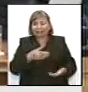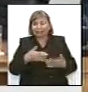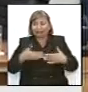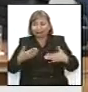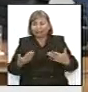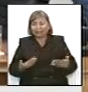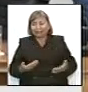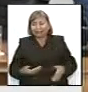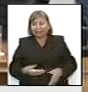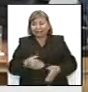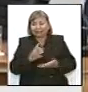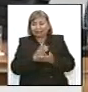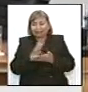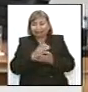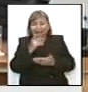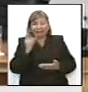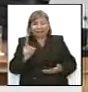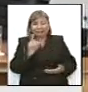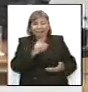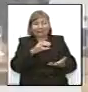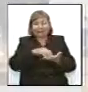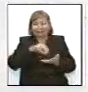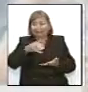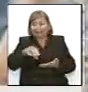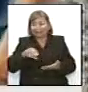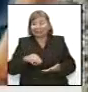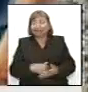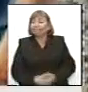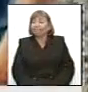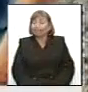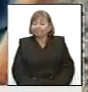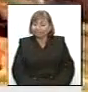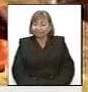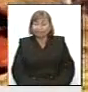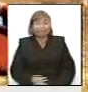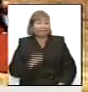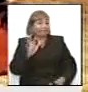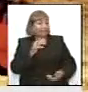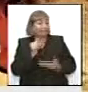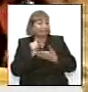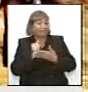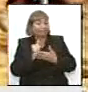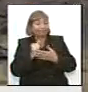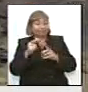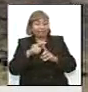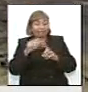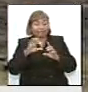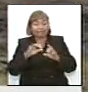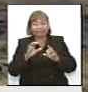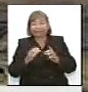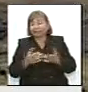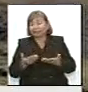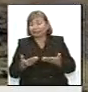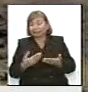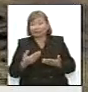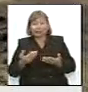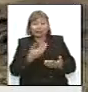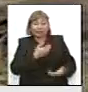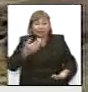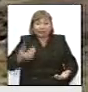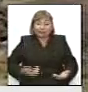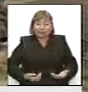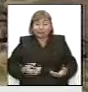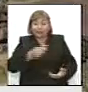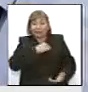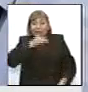qué no, particularidades de cada una de las ciudades. Por su lado, el subsecretario de Tecnologías Digitales de la Presidencia del Consejo